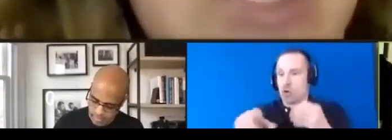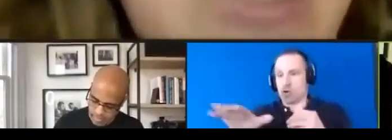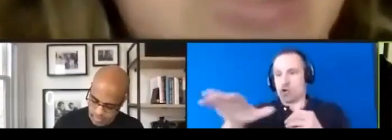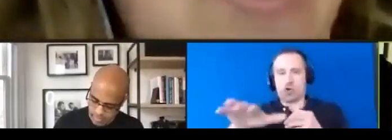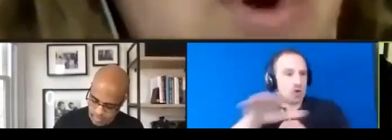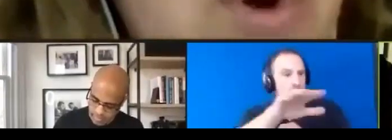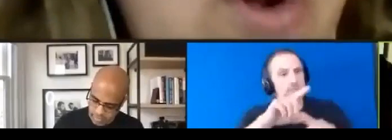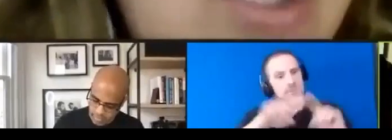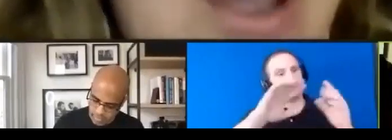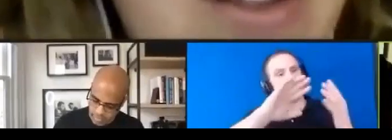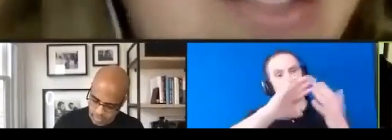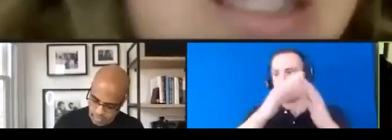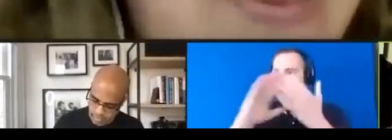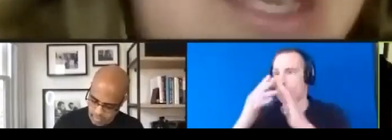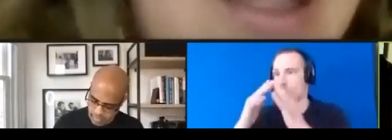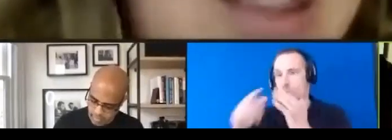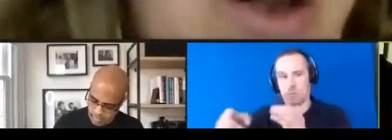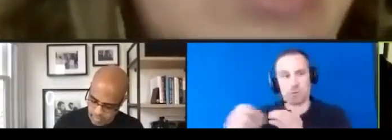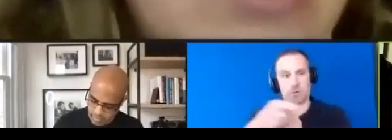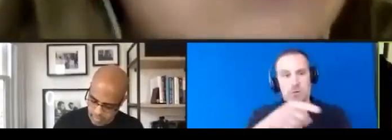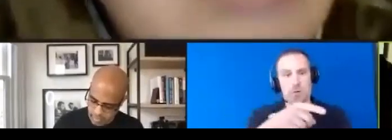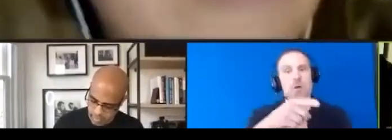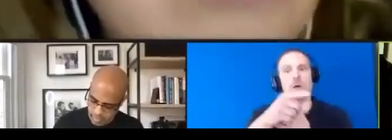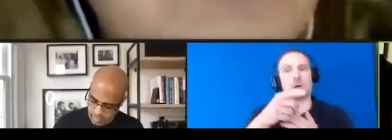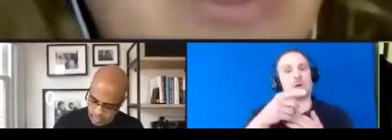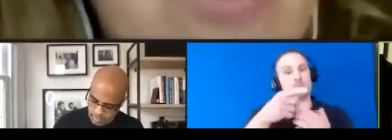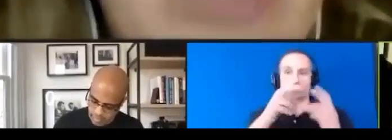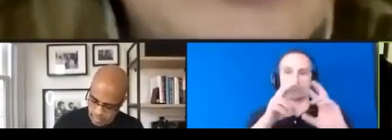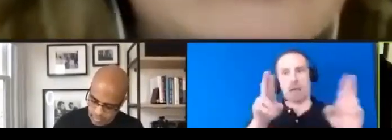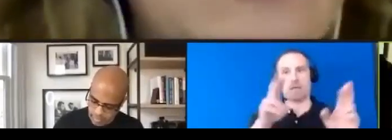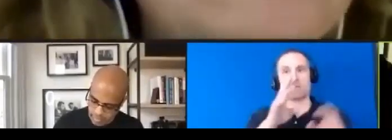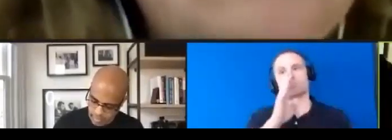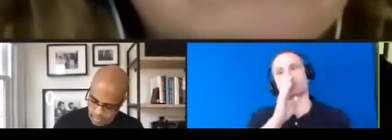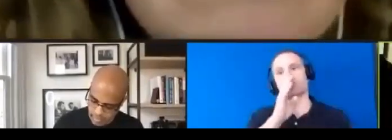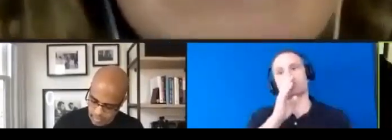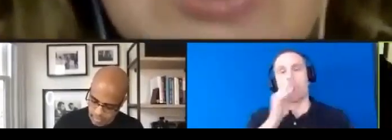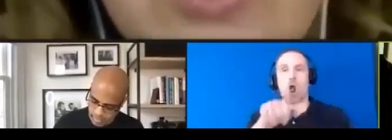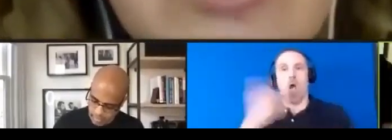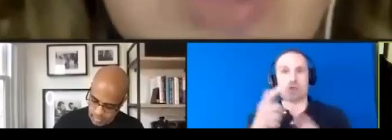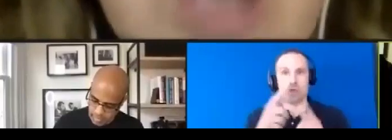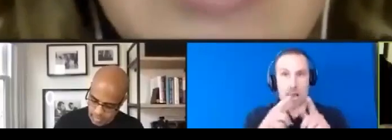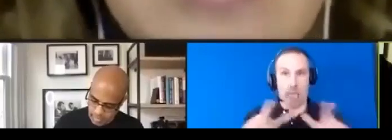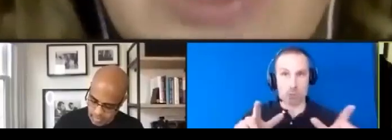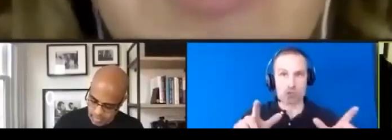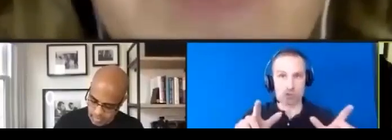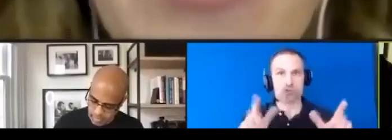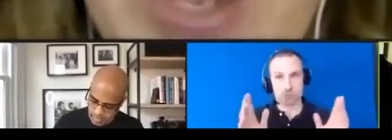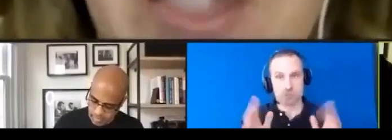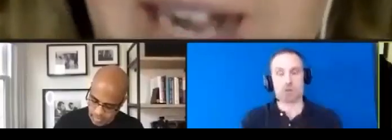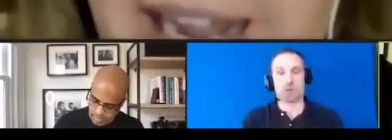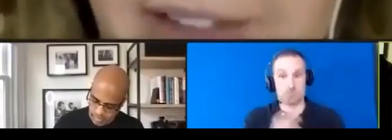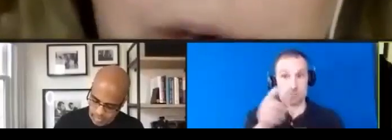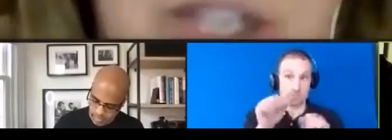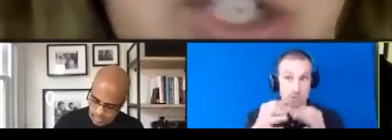especialmente en las comunidades donde hablan diferente el lenguaje puedes hablar un poquito de eso y luego tengo una pregunta de nuestra audiencia